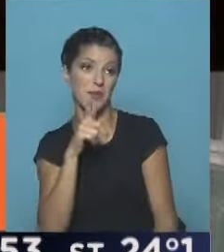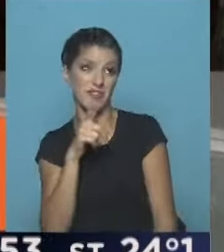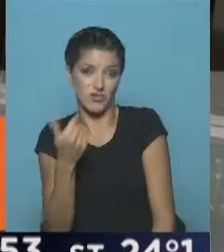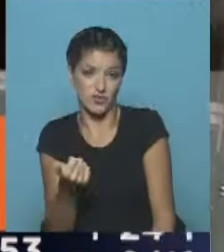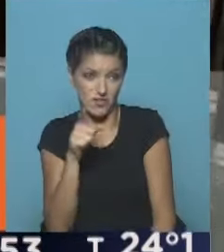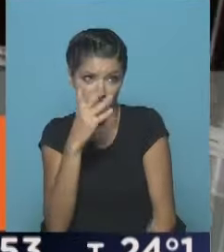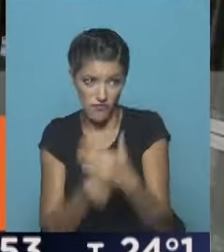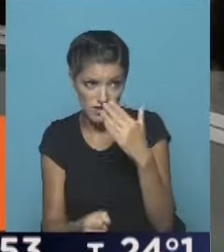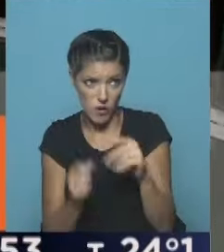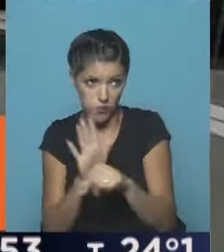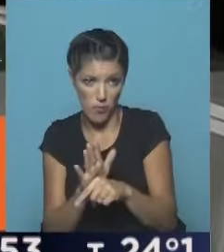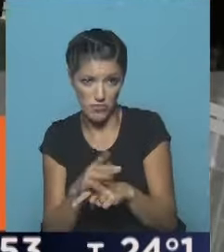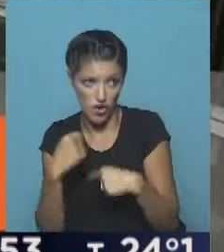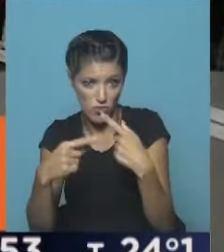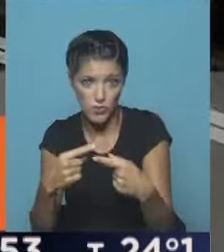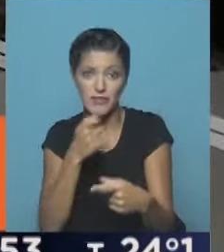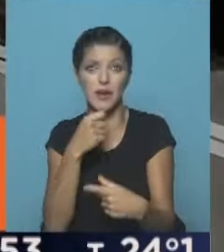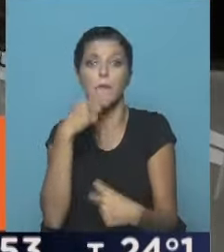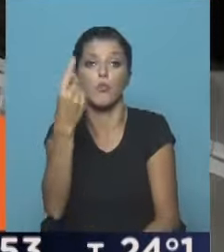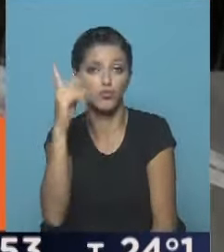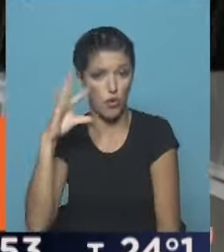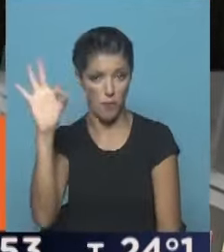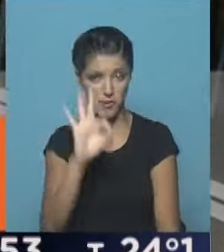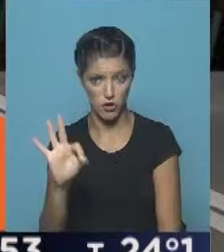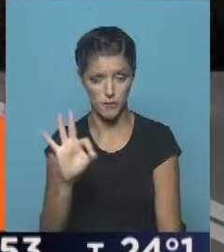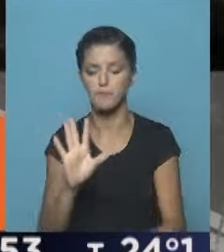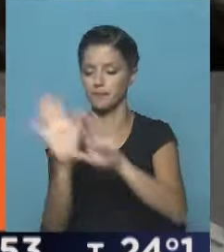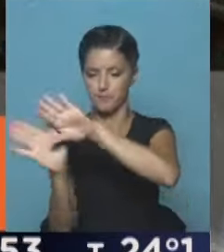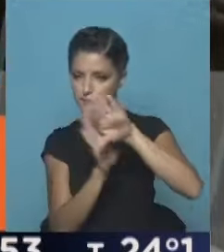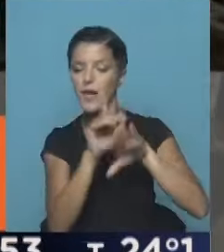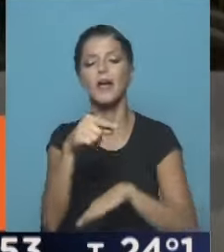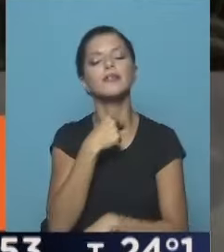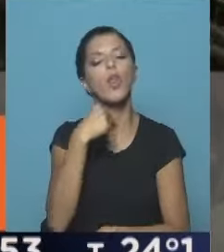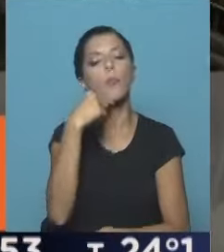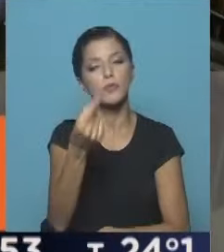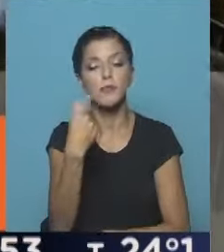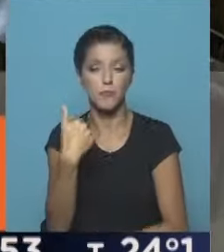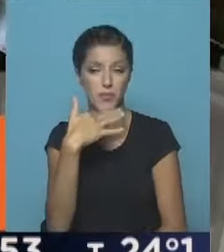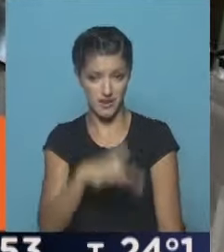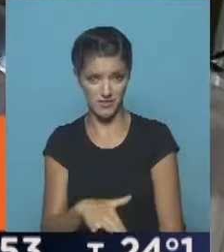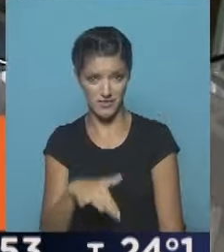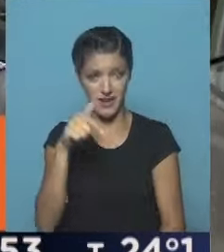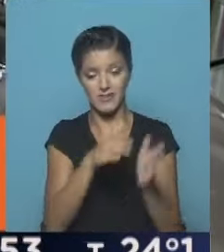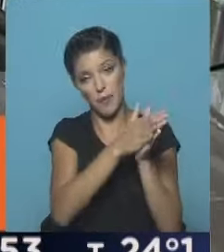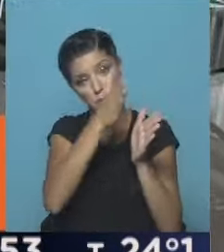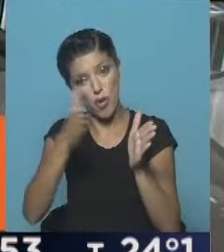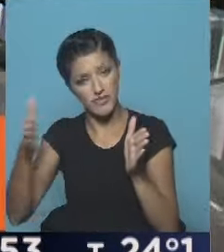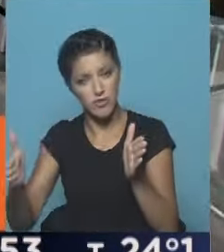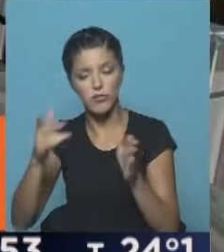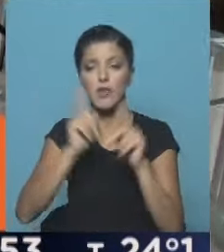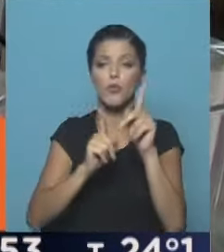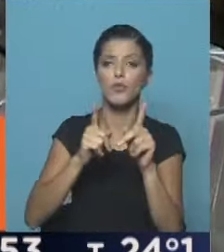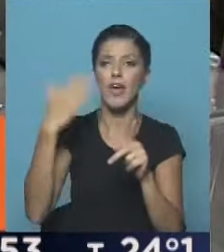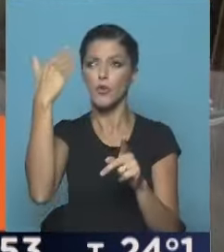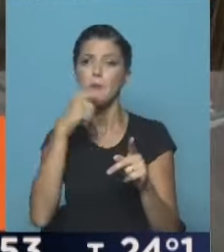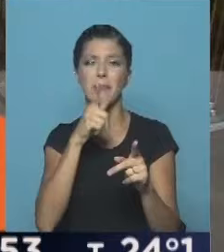bueno, voy a la pregunta que quería hacerte, Andrés, porque me parece, para entender un poco este proceso y a veces son los discursos que parecen